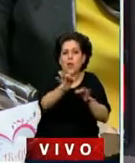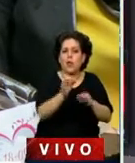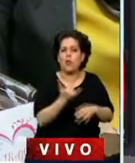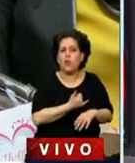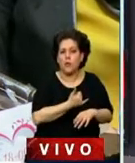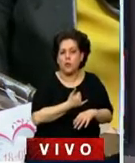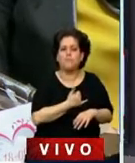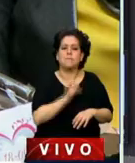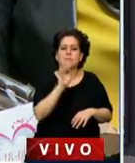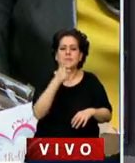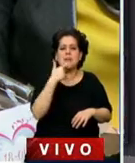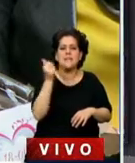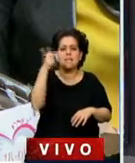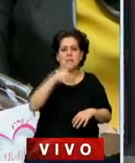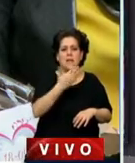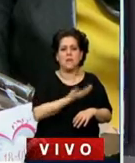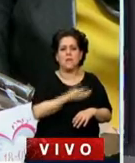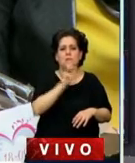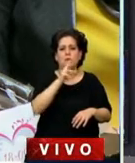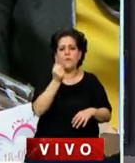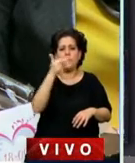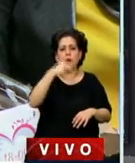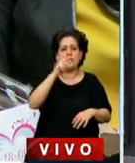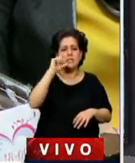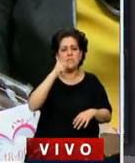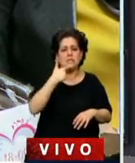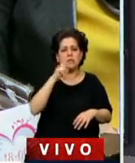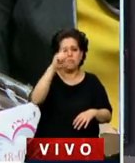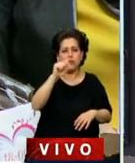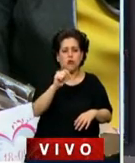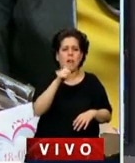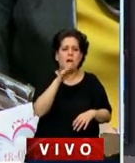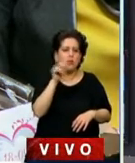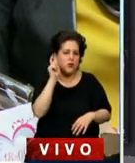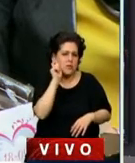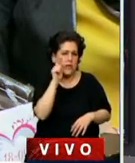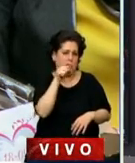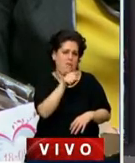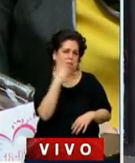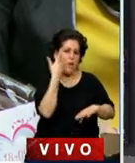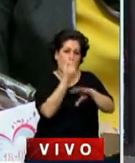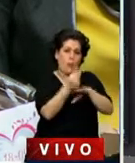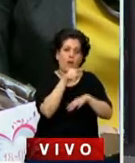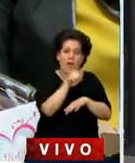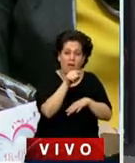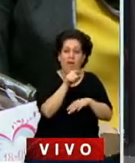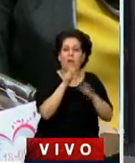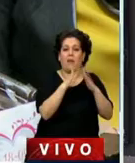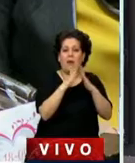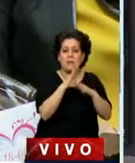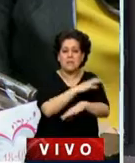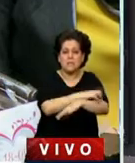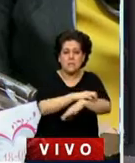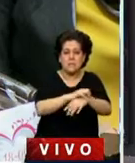del nuevo servicio penitenciario, está el puente en Albardón, uh-huh. Está el mejoramiento de la